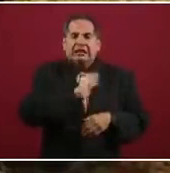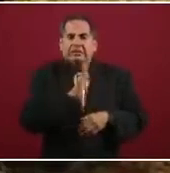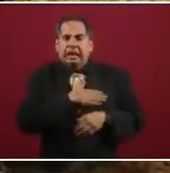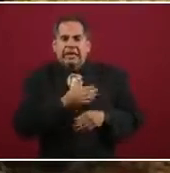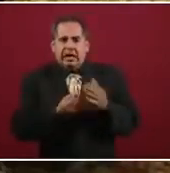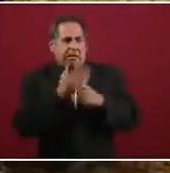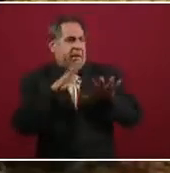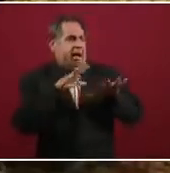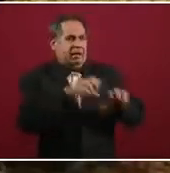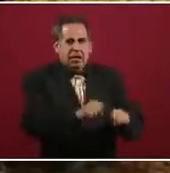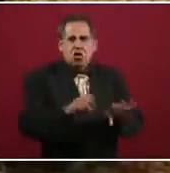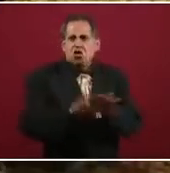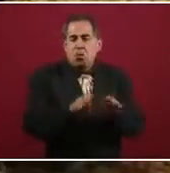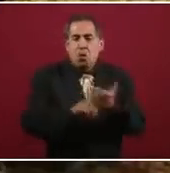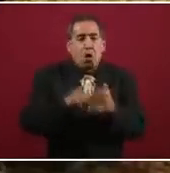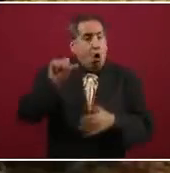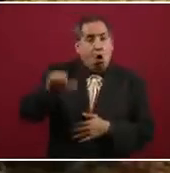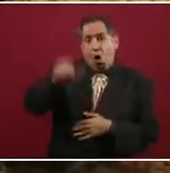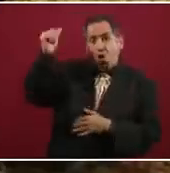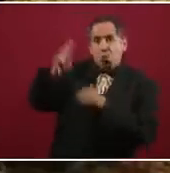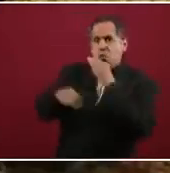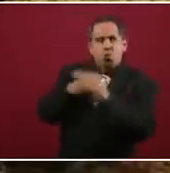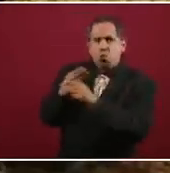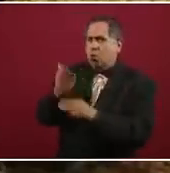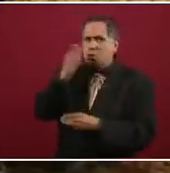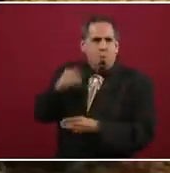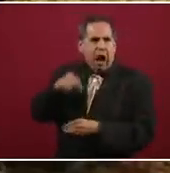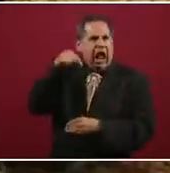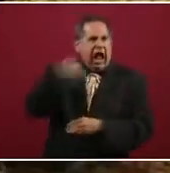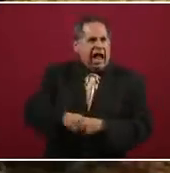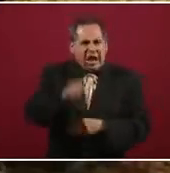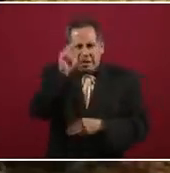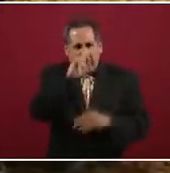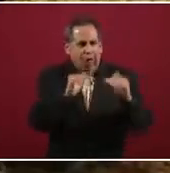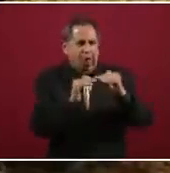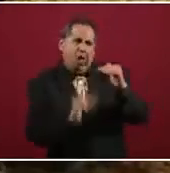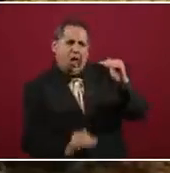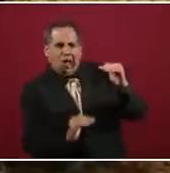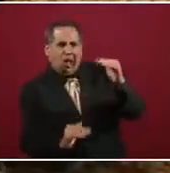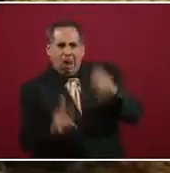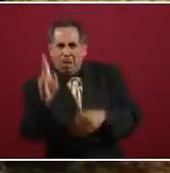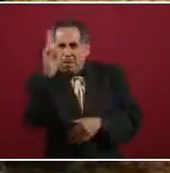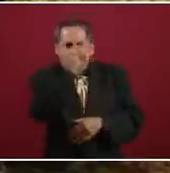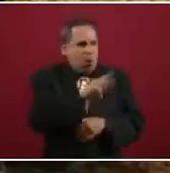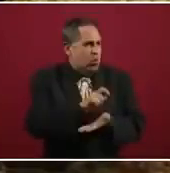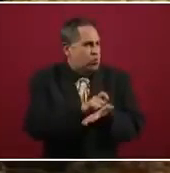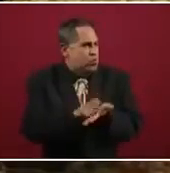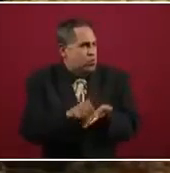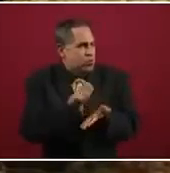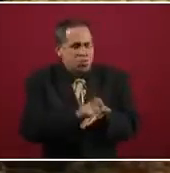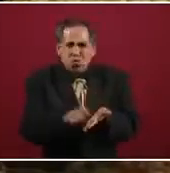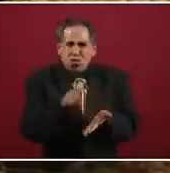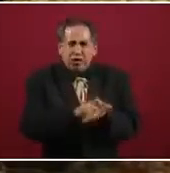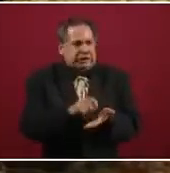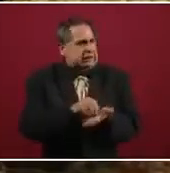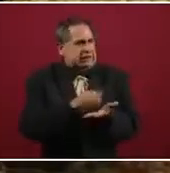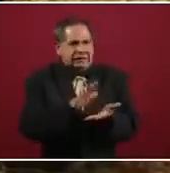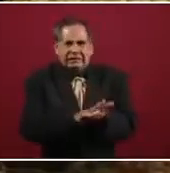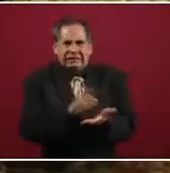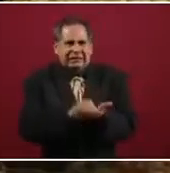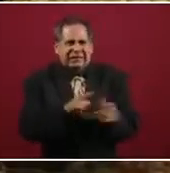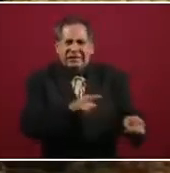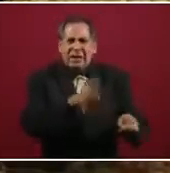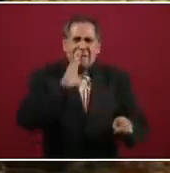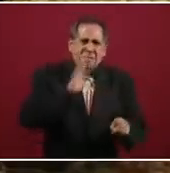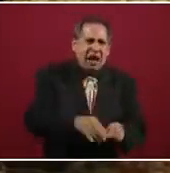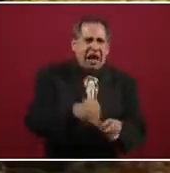que en ninguna parte del mundo había visto una desigualdad tan tremenda en la distribución de la riqueza, de la civilización, del cultivo, de